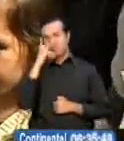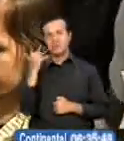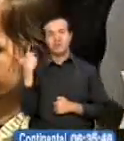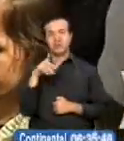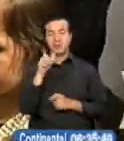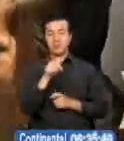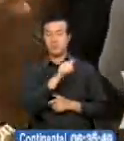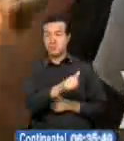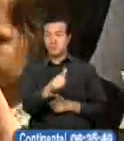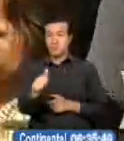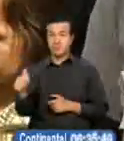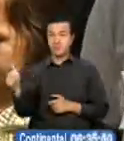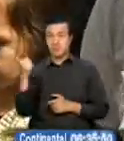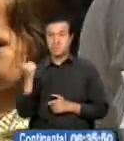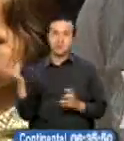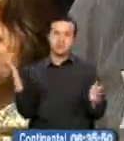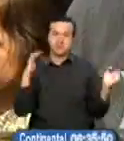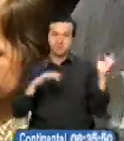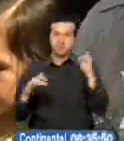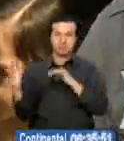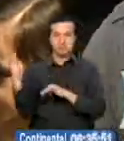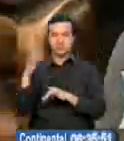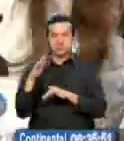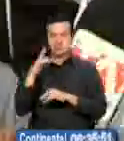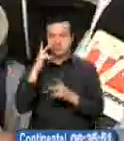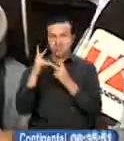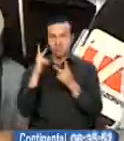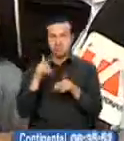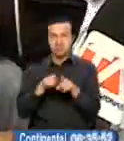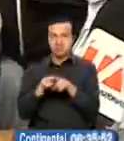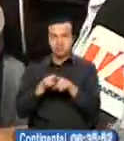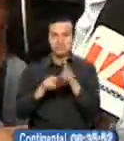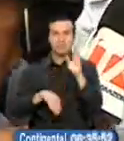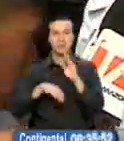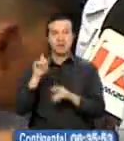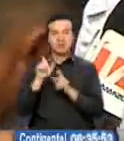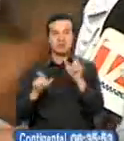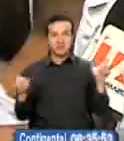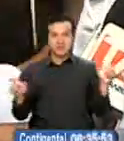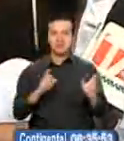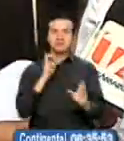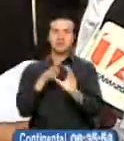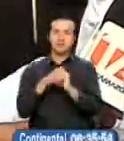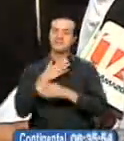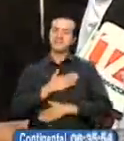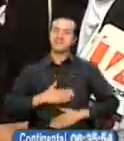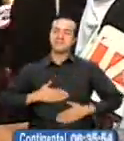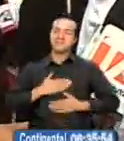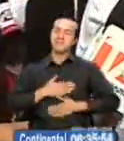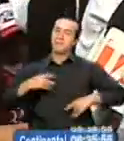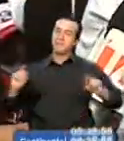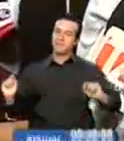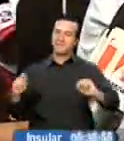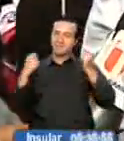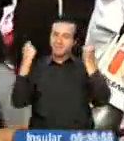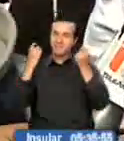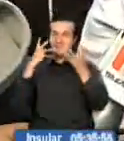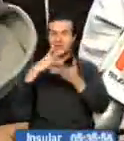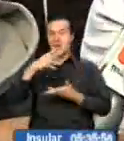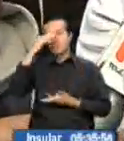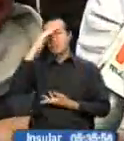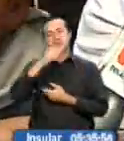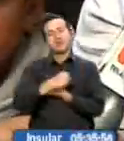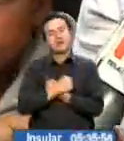ya que las personas se reúnen para ver las carreras. Y sobre todo que la gente participe, que disfrutemos de nuestras fiestas, que aprendamos a